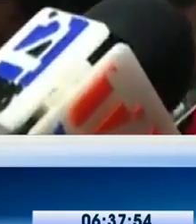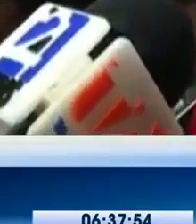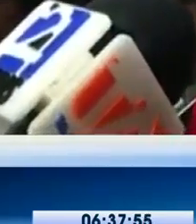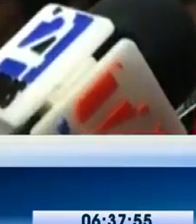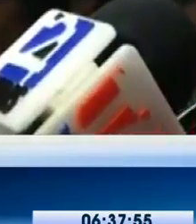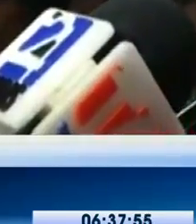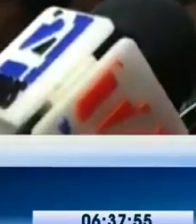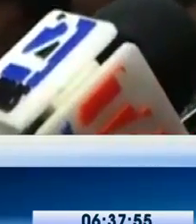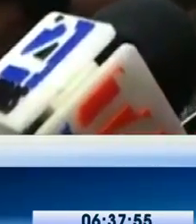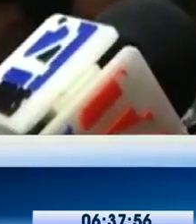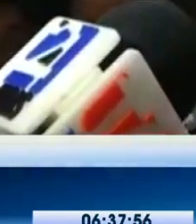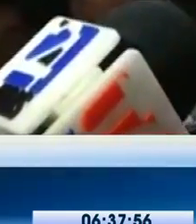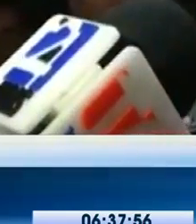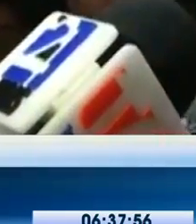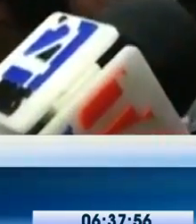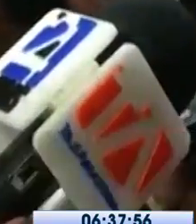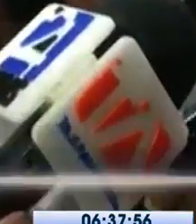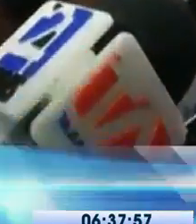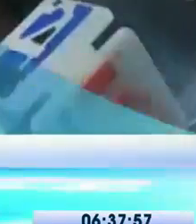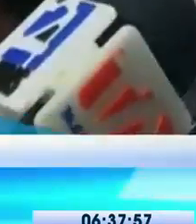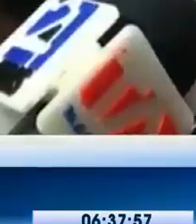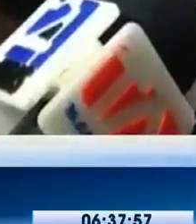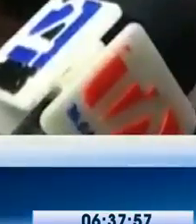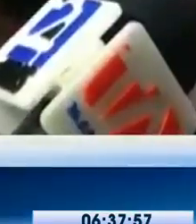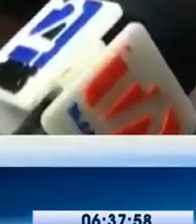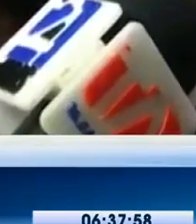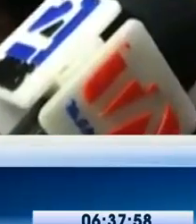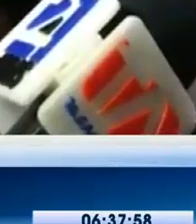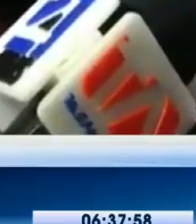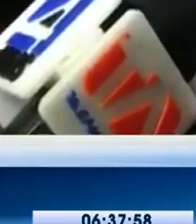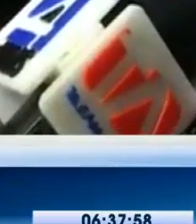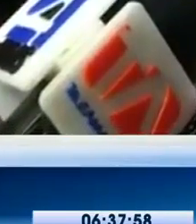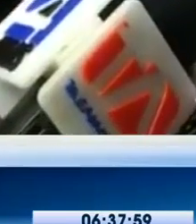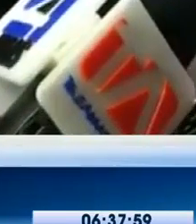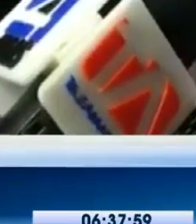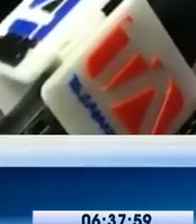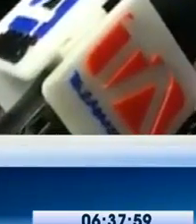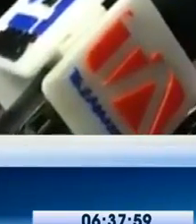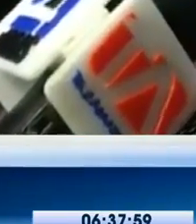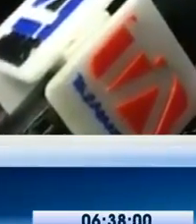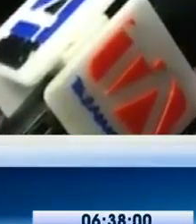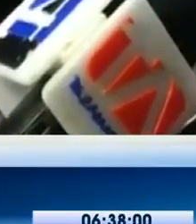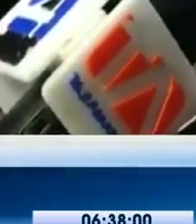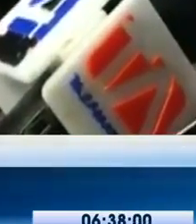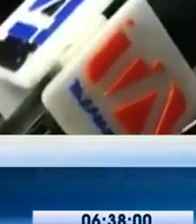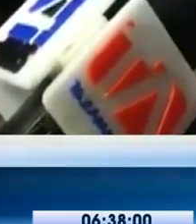está. Ayer todavía nosotros teníamos esa esperanza de encontrarla viva.